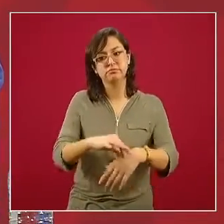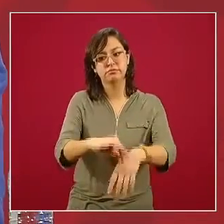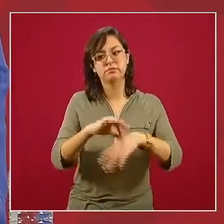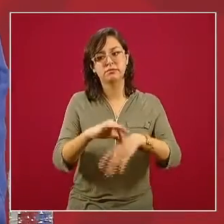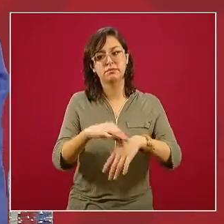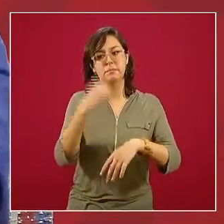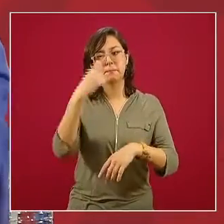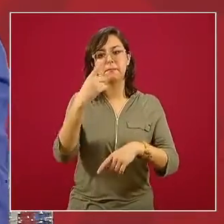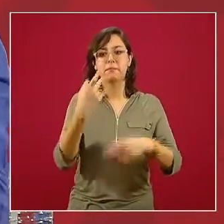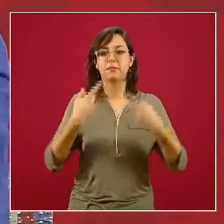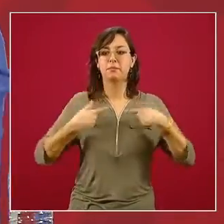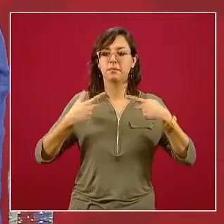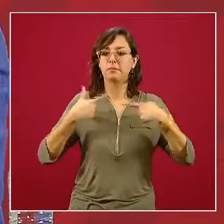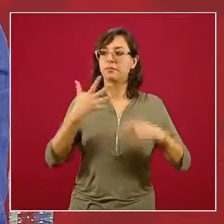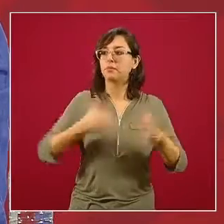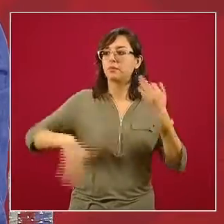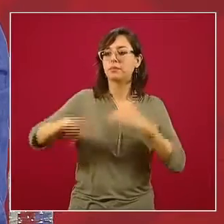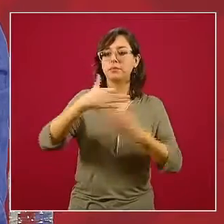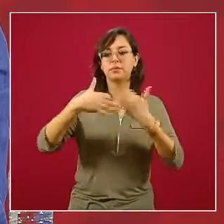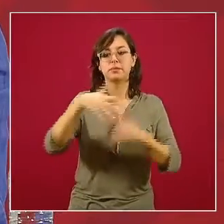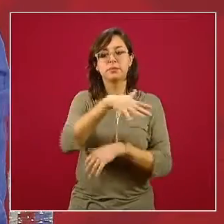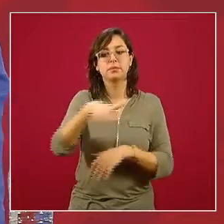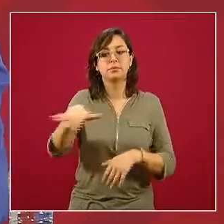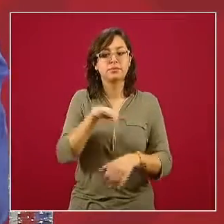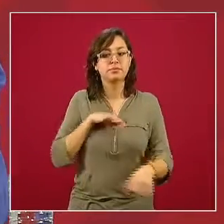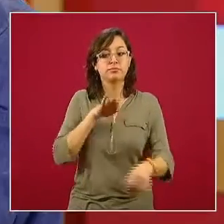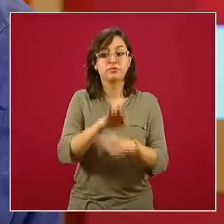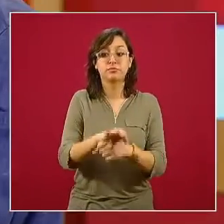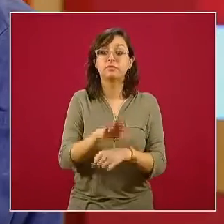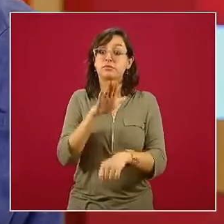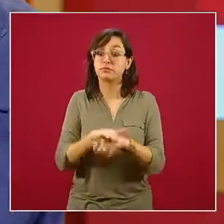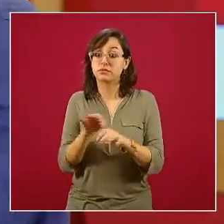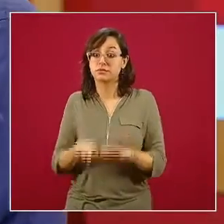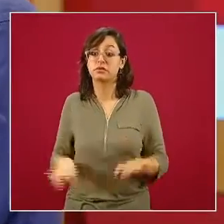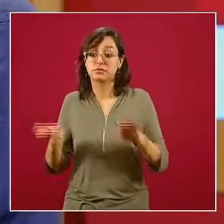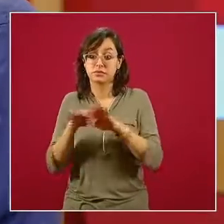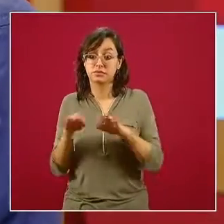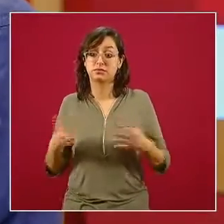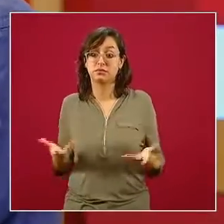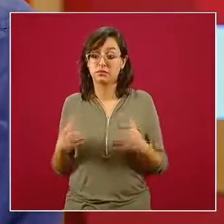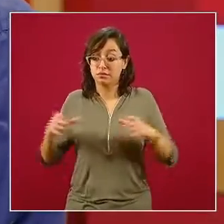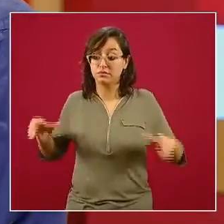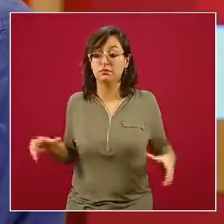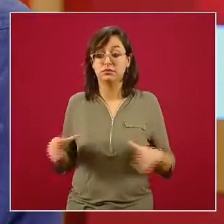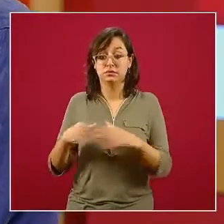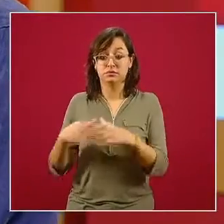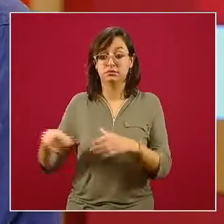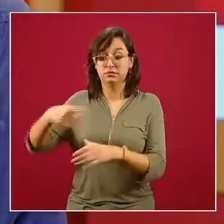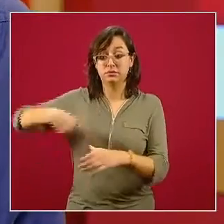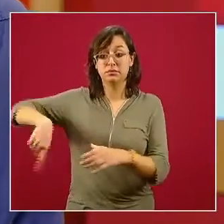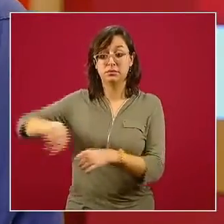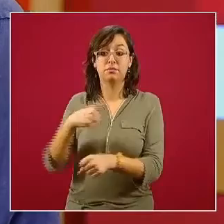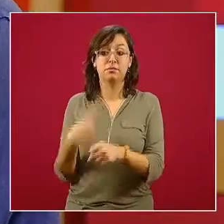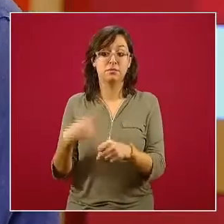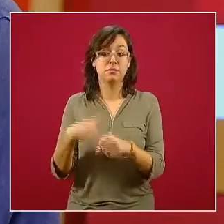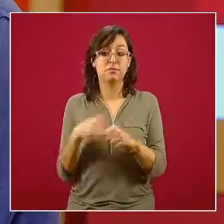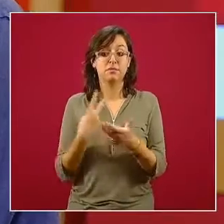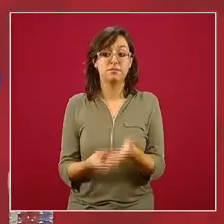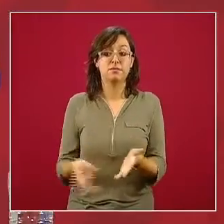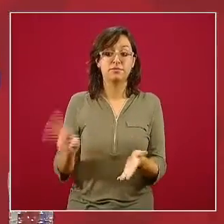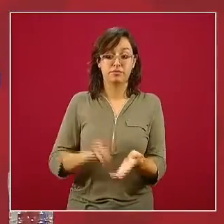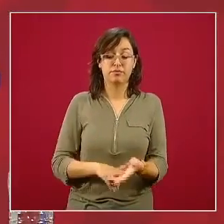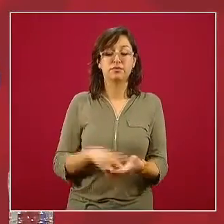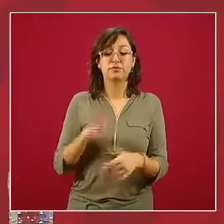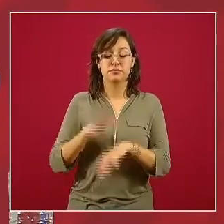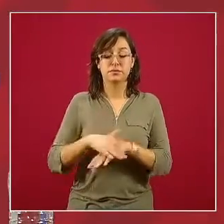para proteger en general a las y los trabajadores y en particular hay un elemento específico a las personas que tienen